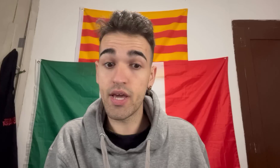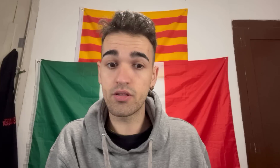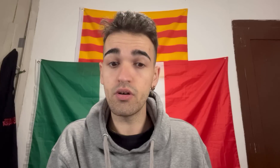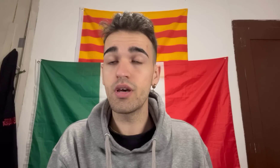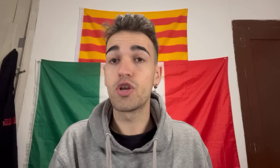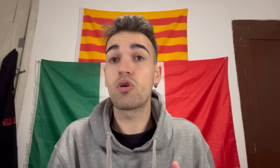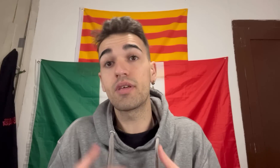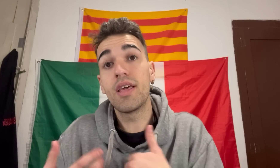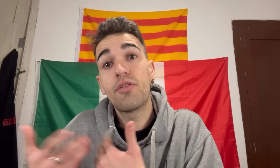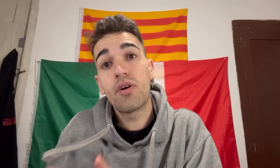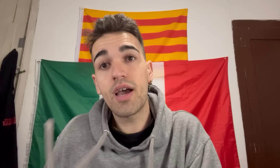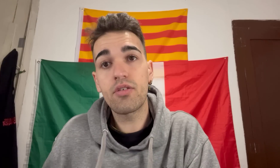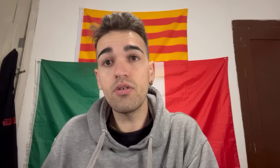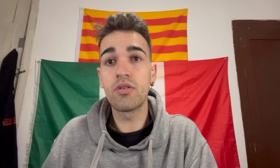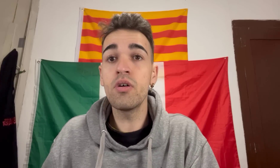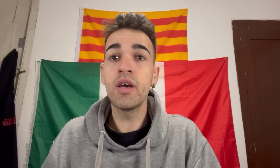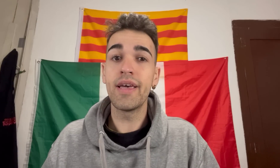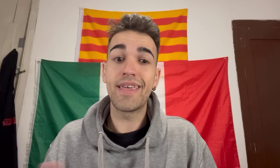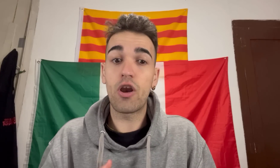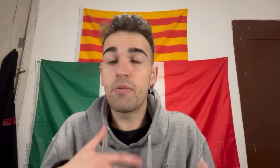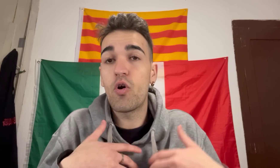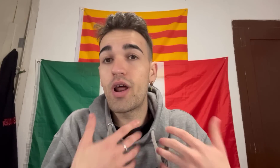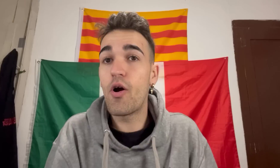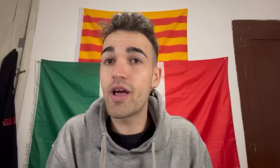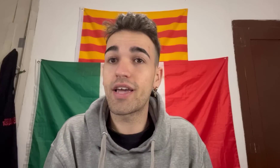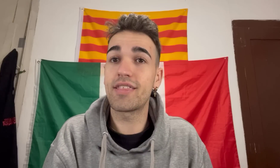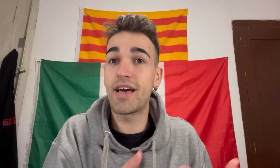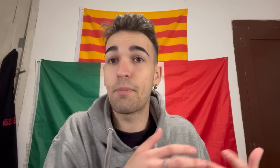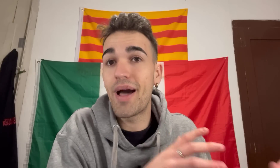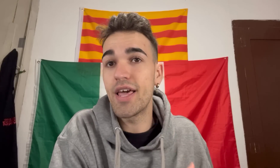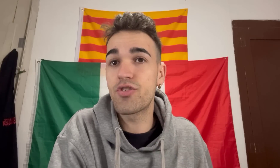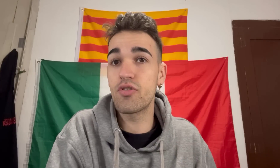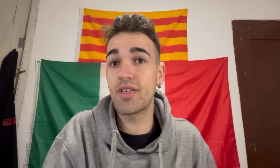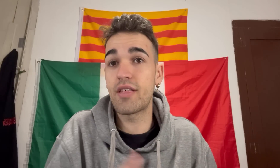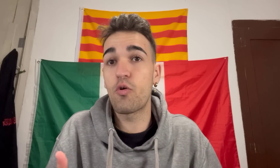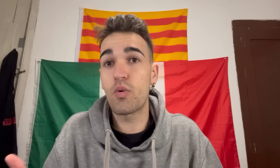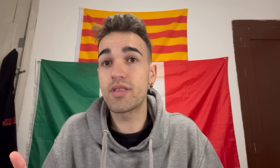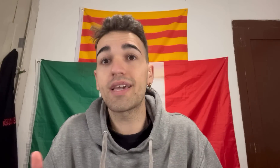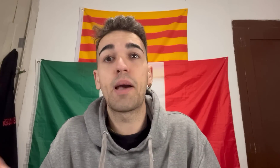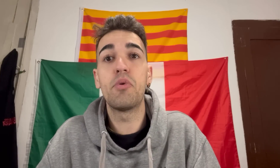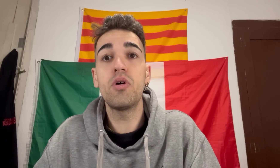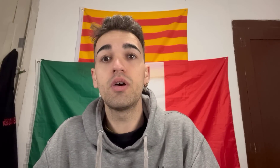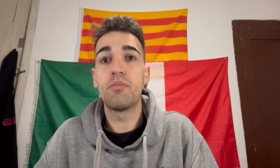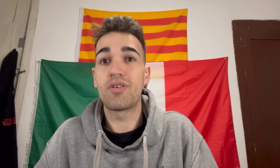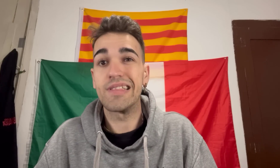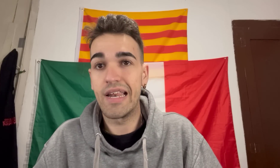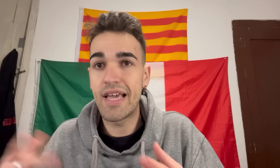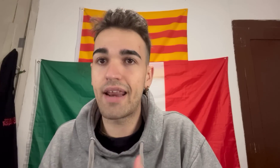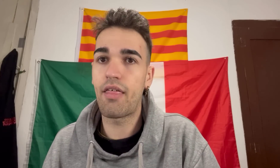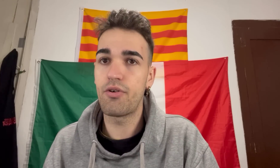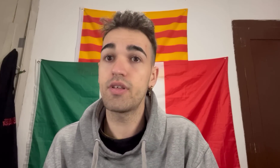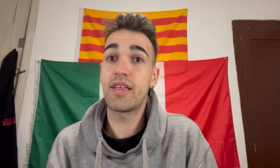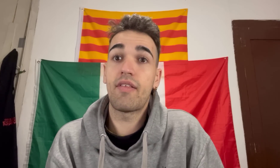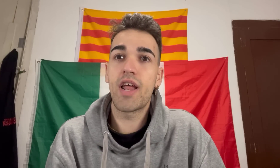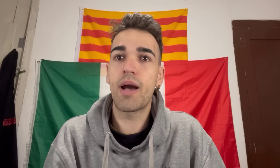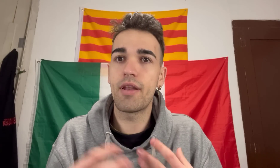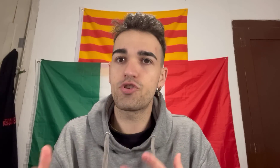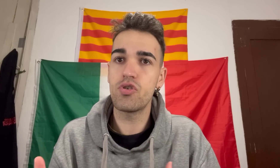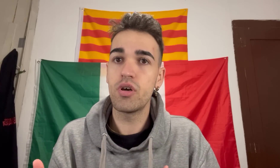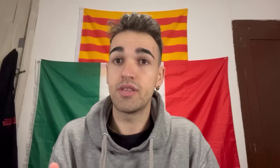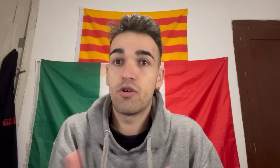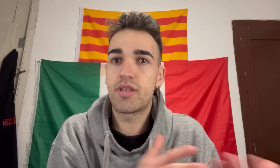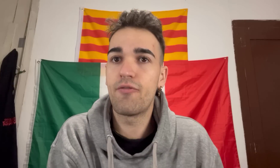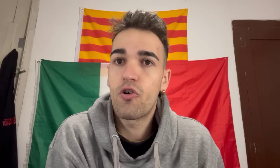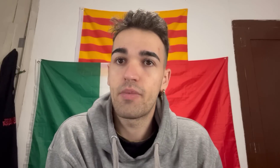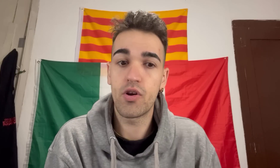este proyecto, no se le hizo caso, ¿no? Y a lo mejor ahora que está mal hecho, se han dado cuenta que AMLO pues tenía razón y se tendría que haber